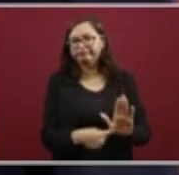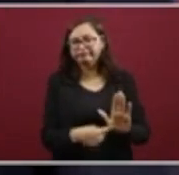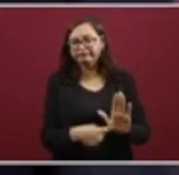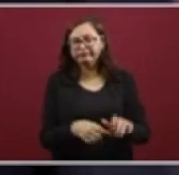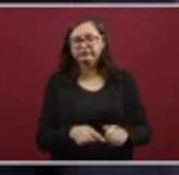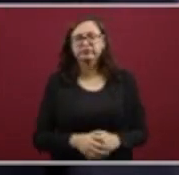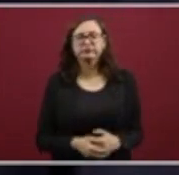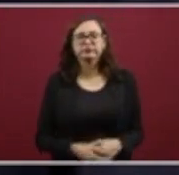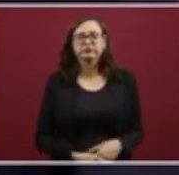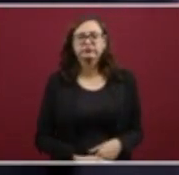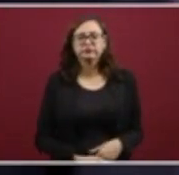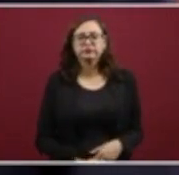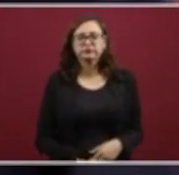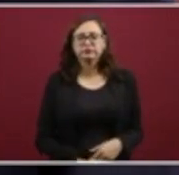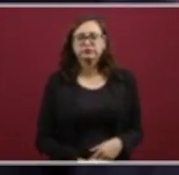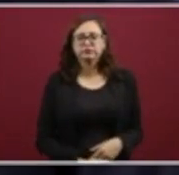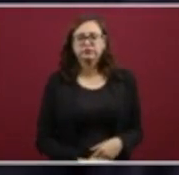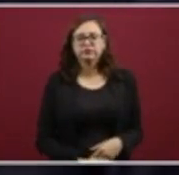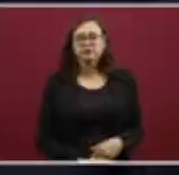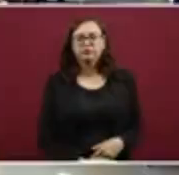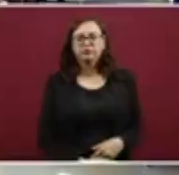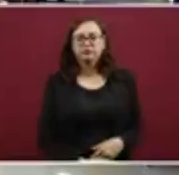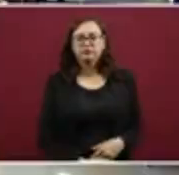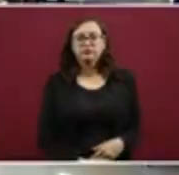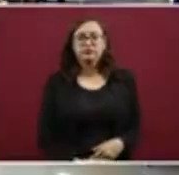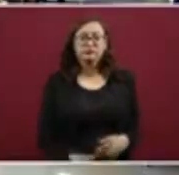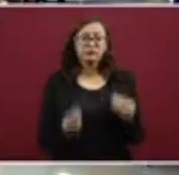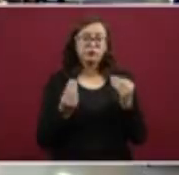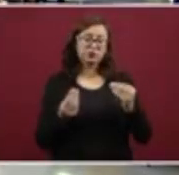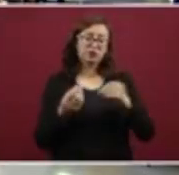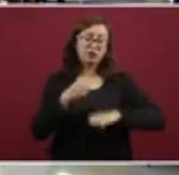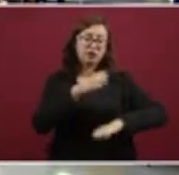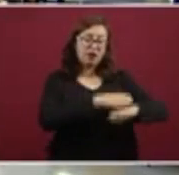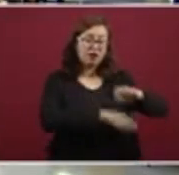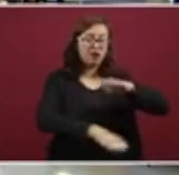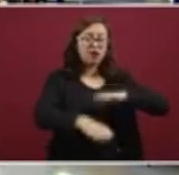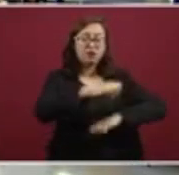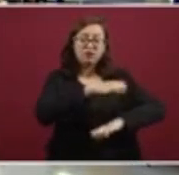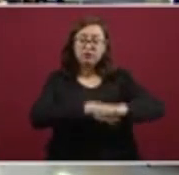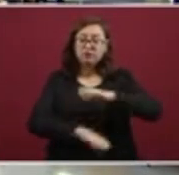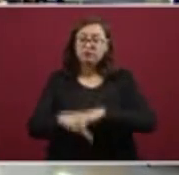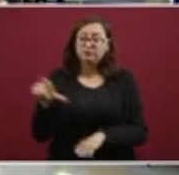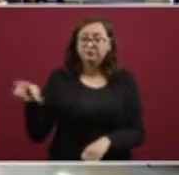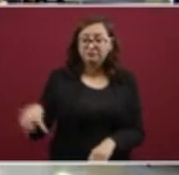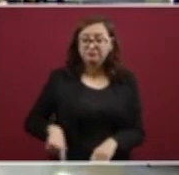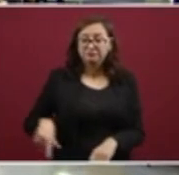Empresas pues amparadas por el gobierno